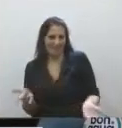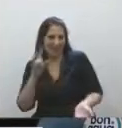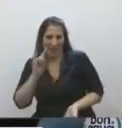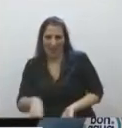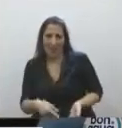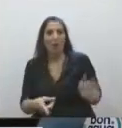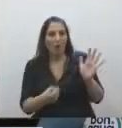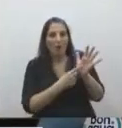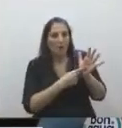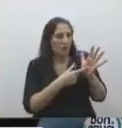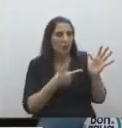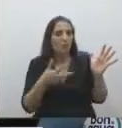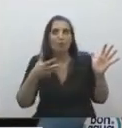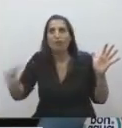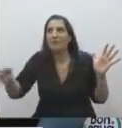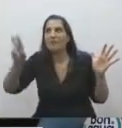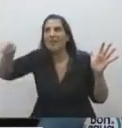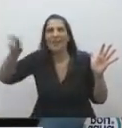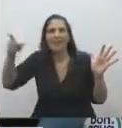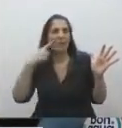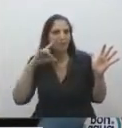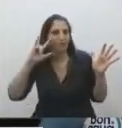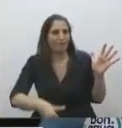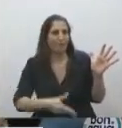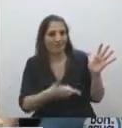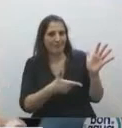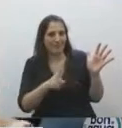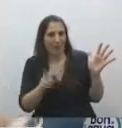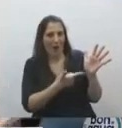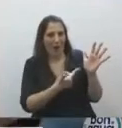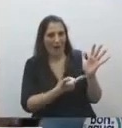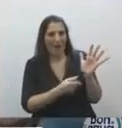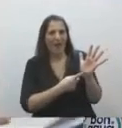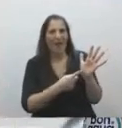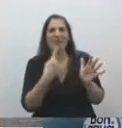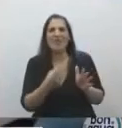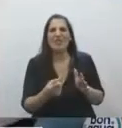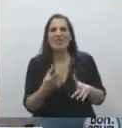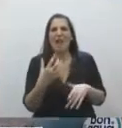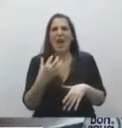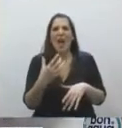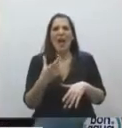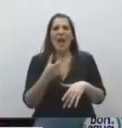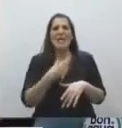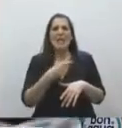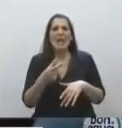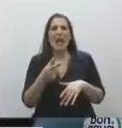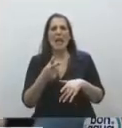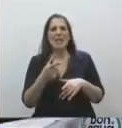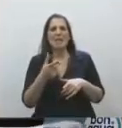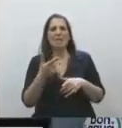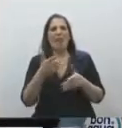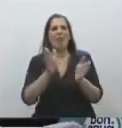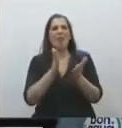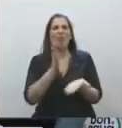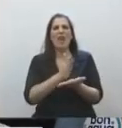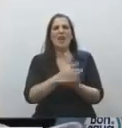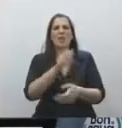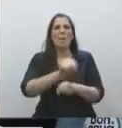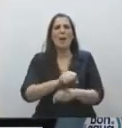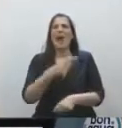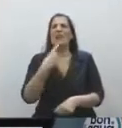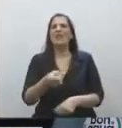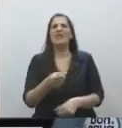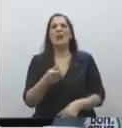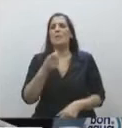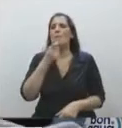yo quiero la esperanza, ¿no? Quiero salir de esto. ¿Cómo salimos? ¿Cómo vamos saliendo entre todos? Mañana es un día importante de